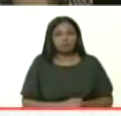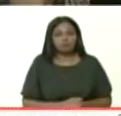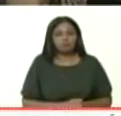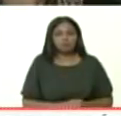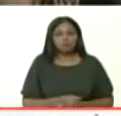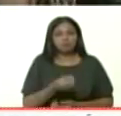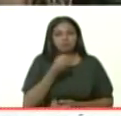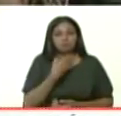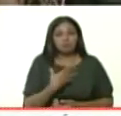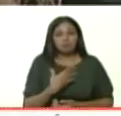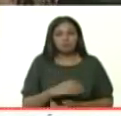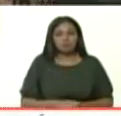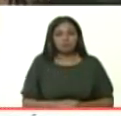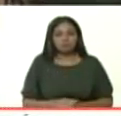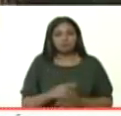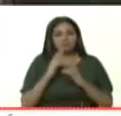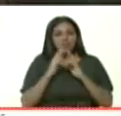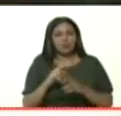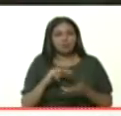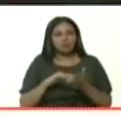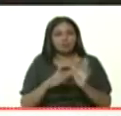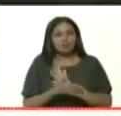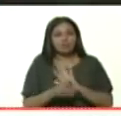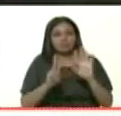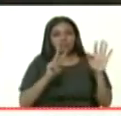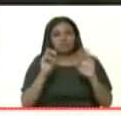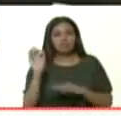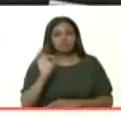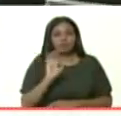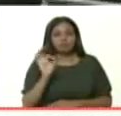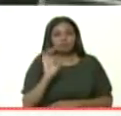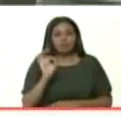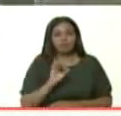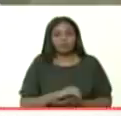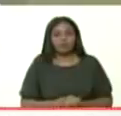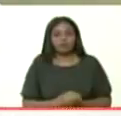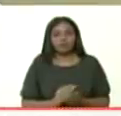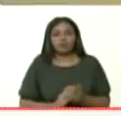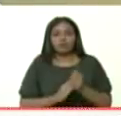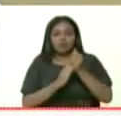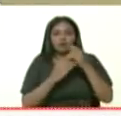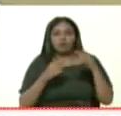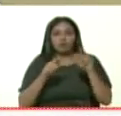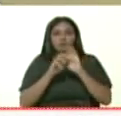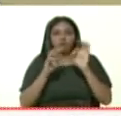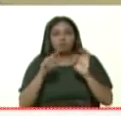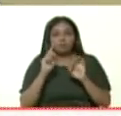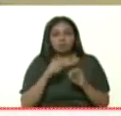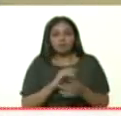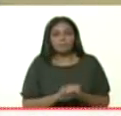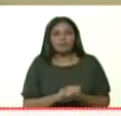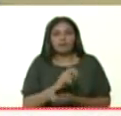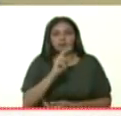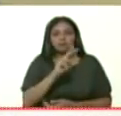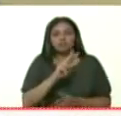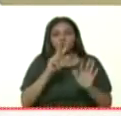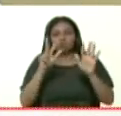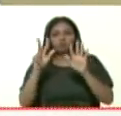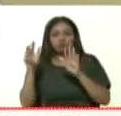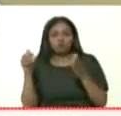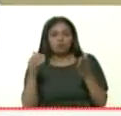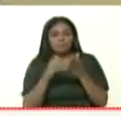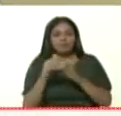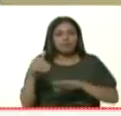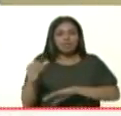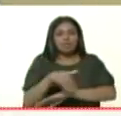Bueno, resultado, el 70% del liderazgo en las 288.000